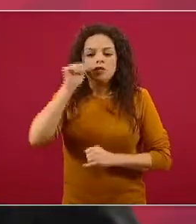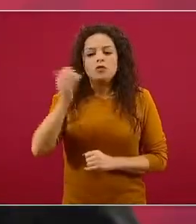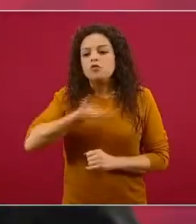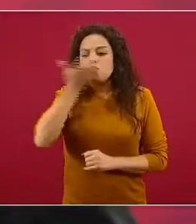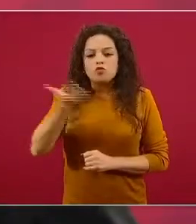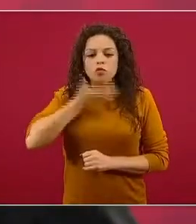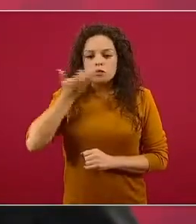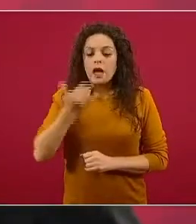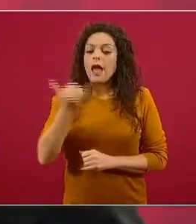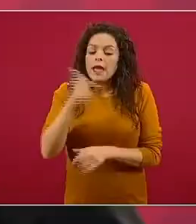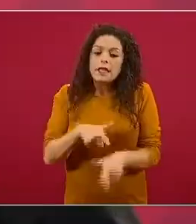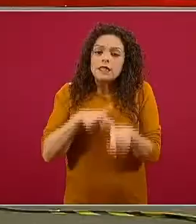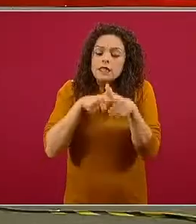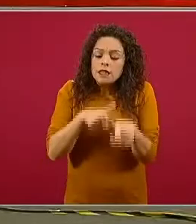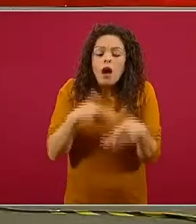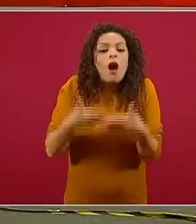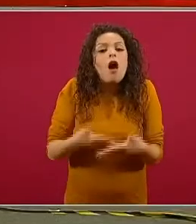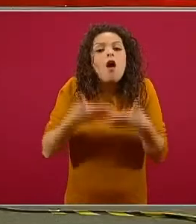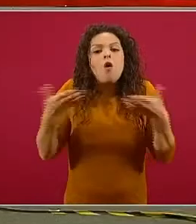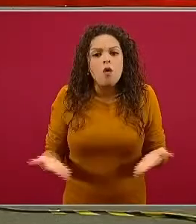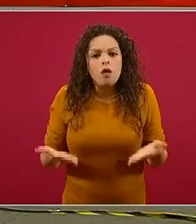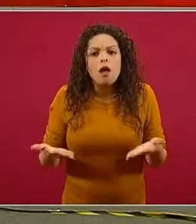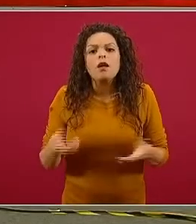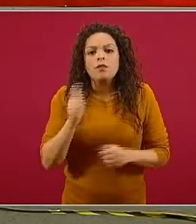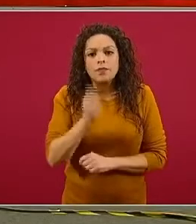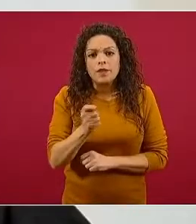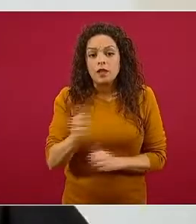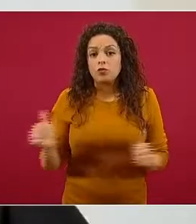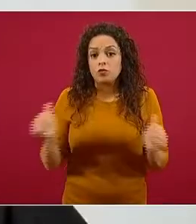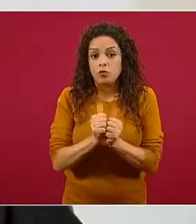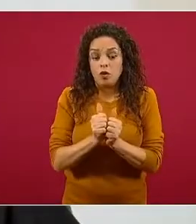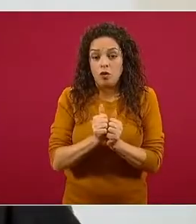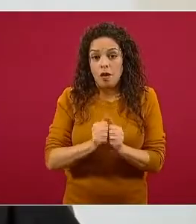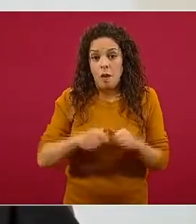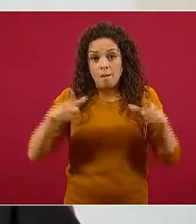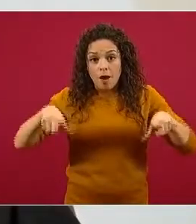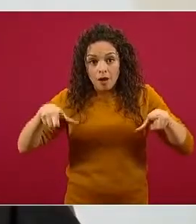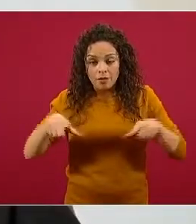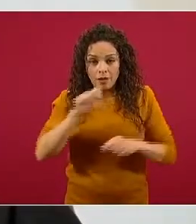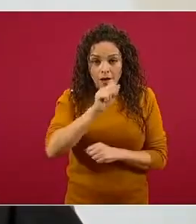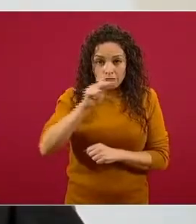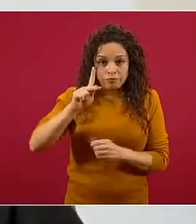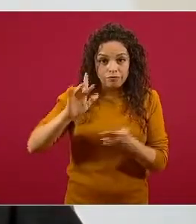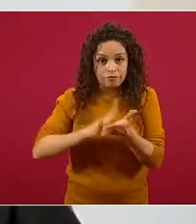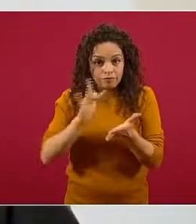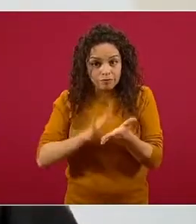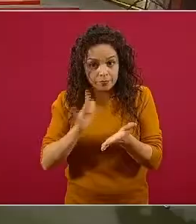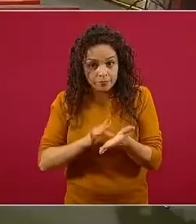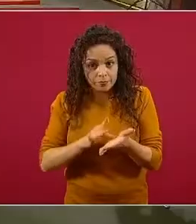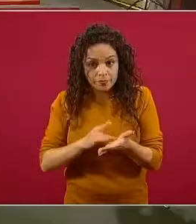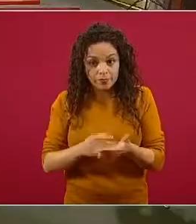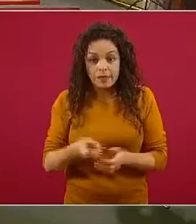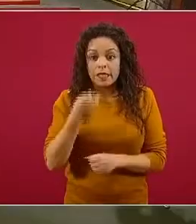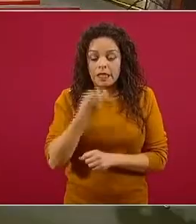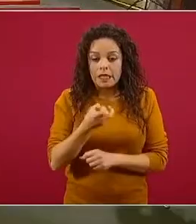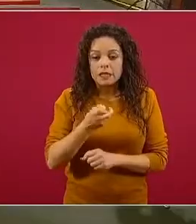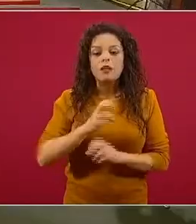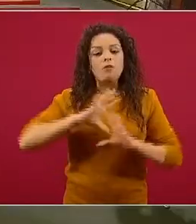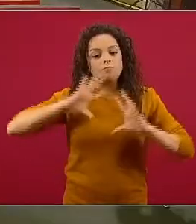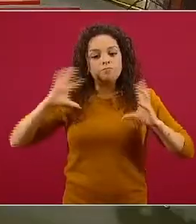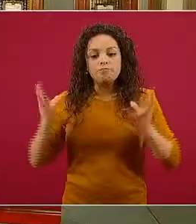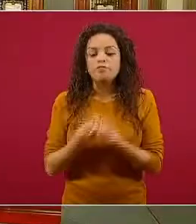y seguiremos ahora por la vía digital, consolidando a través de Visit México lo que es